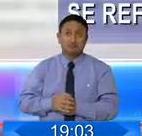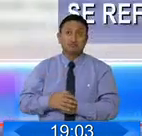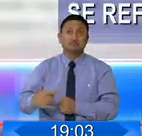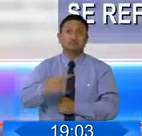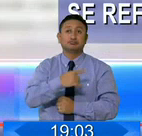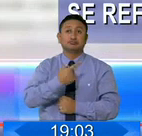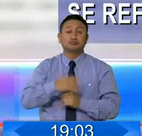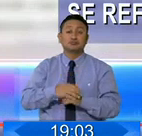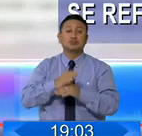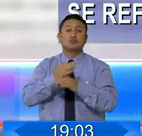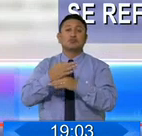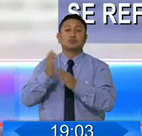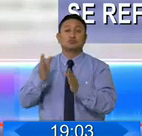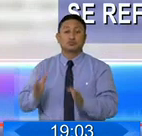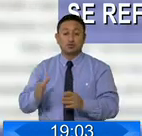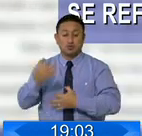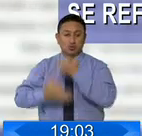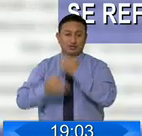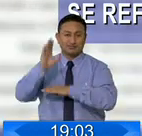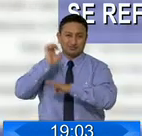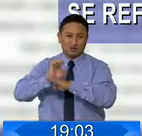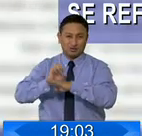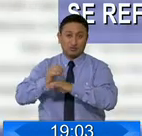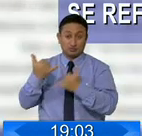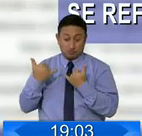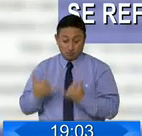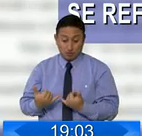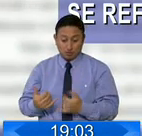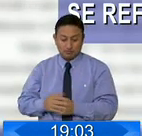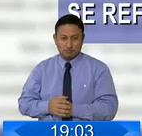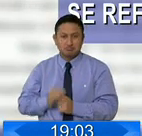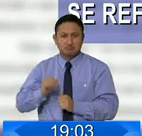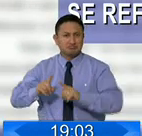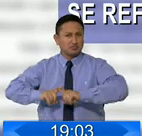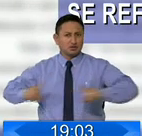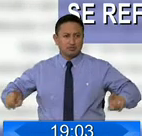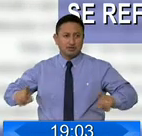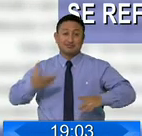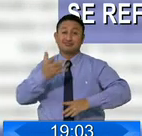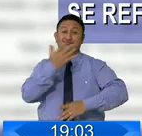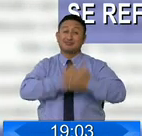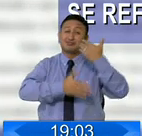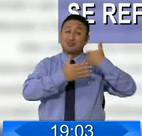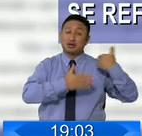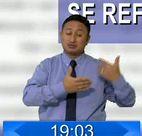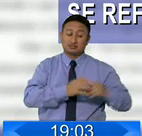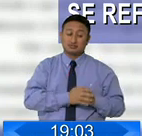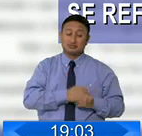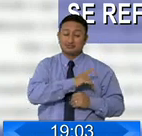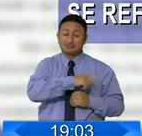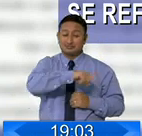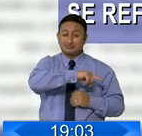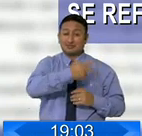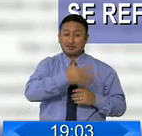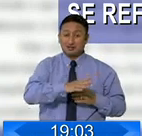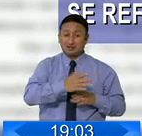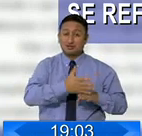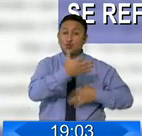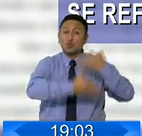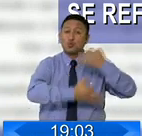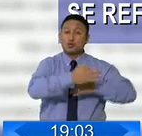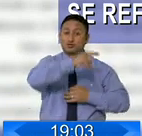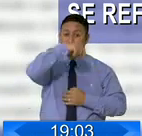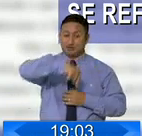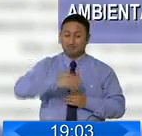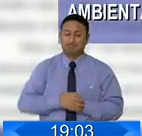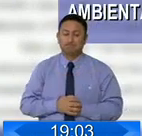los funcionarios del Poder Ejecutivo y Judicial de Ecuador en actualidad son distintos de los que estuvieron involucrados en los eventos a los que se hace referencia en